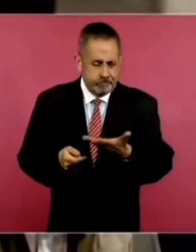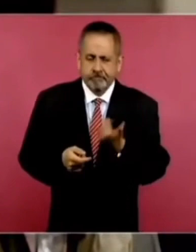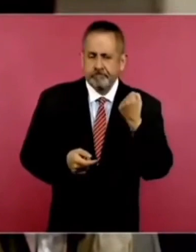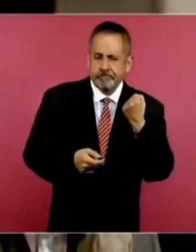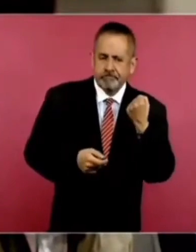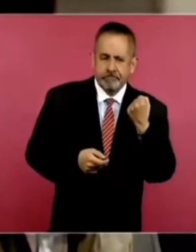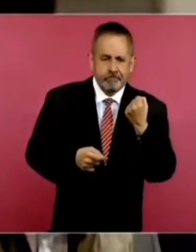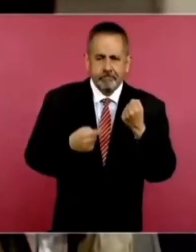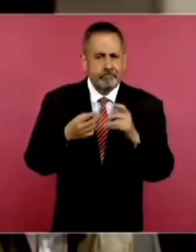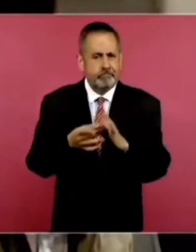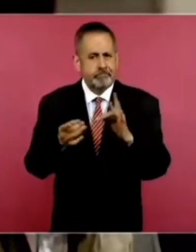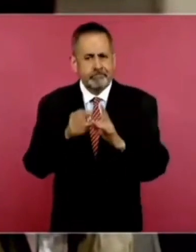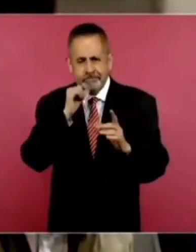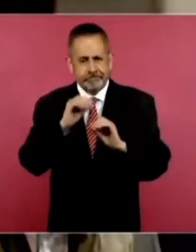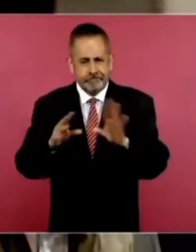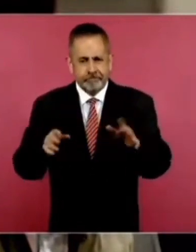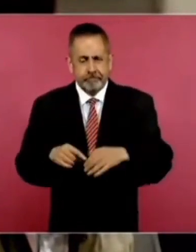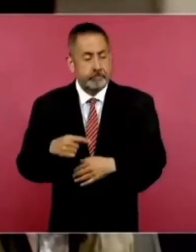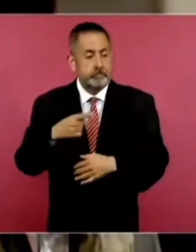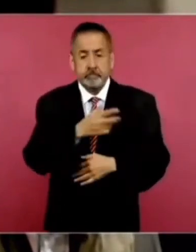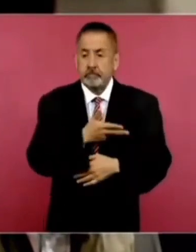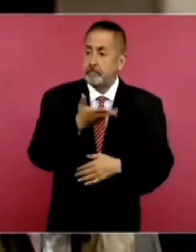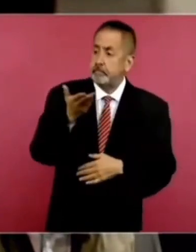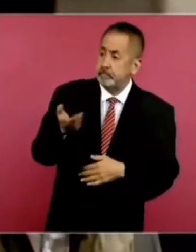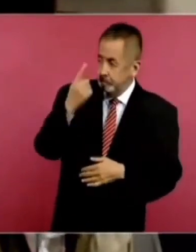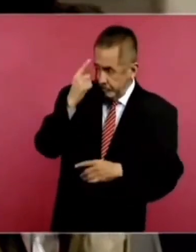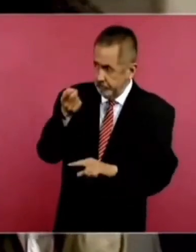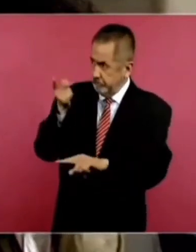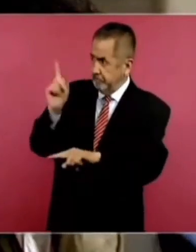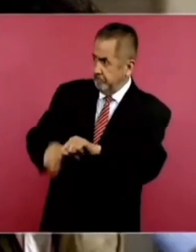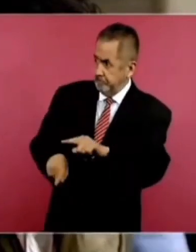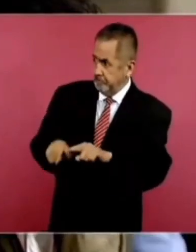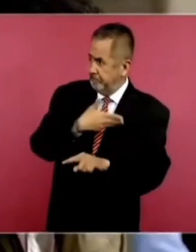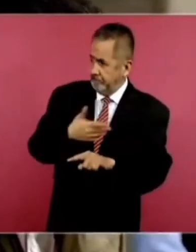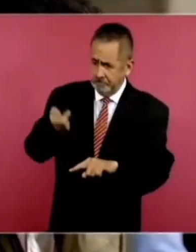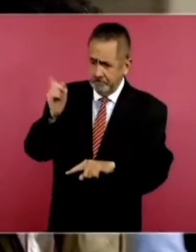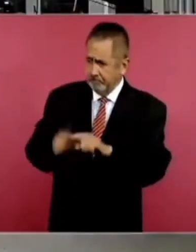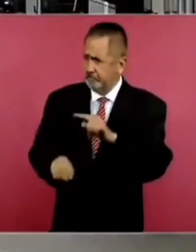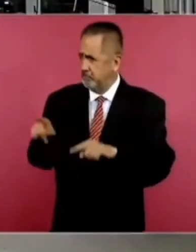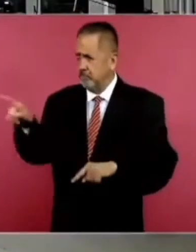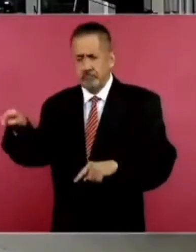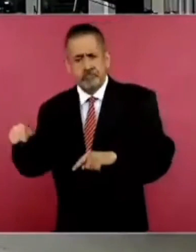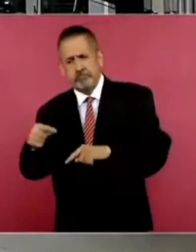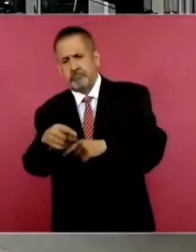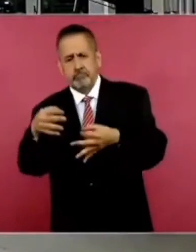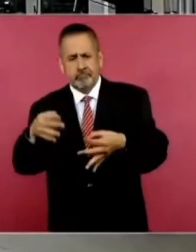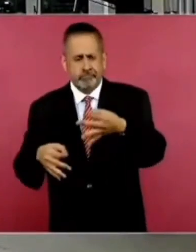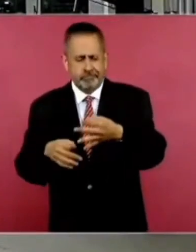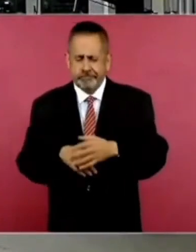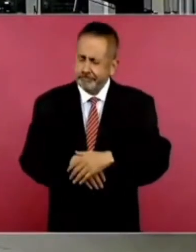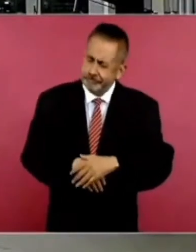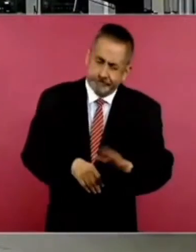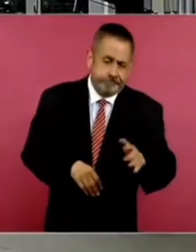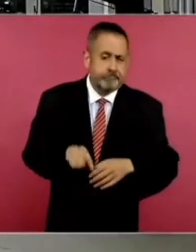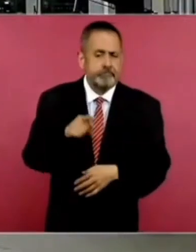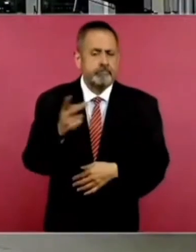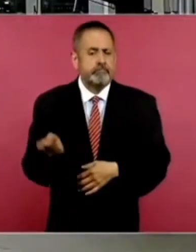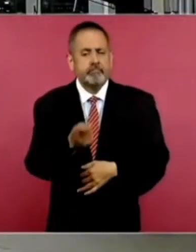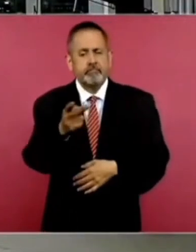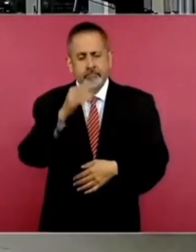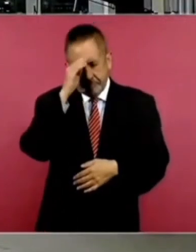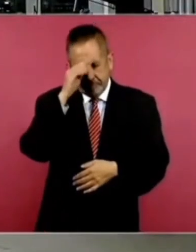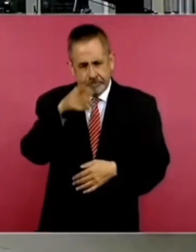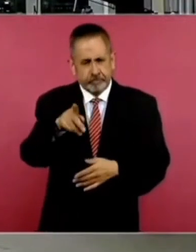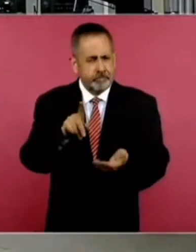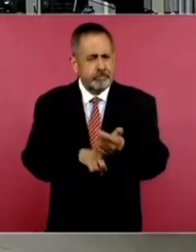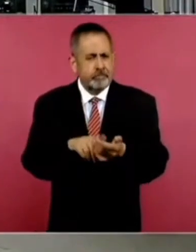sin explicación alguna, pero ahí pedía separarlo del cargo y también consignarlo ante las autoridades. Presidente, preguntarle sobre